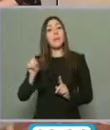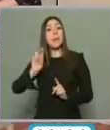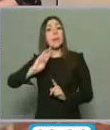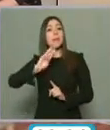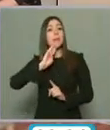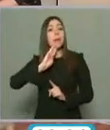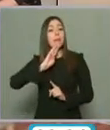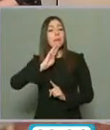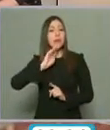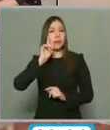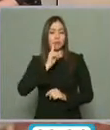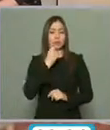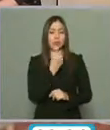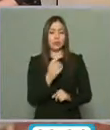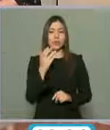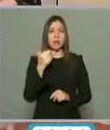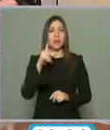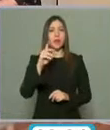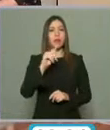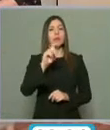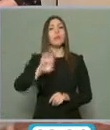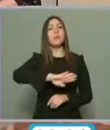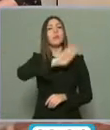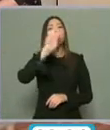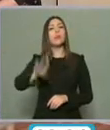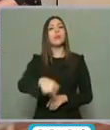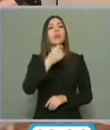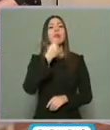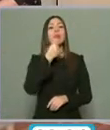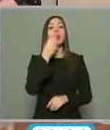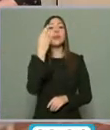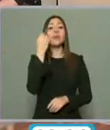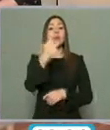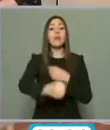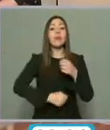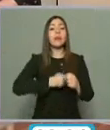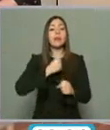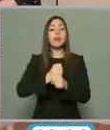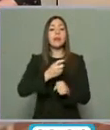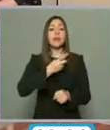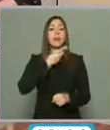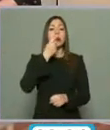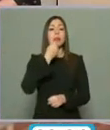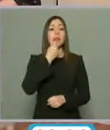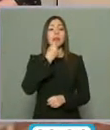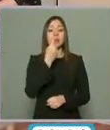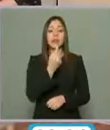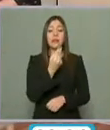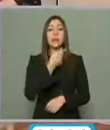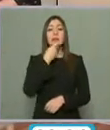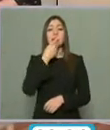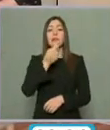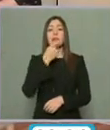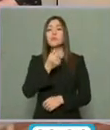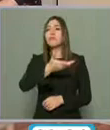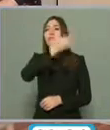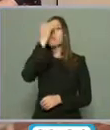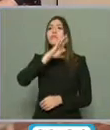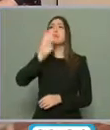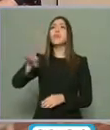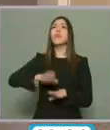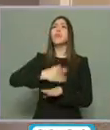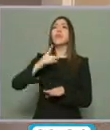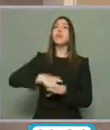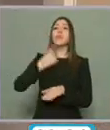tiene 9 años y le hacen creer que la madre muere de gripe. Con los